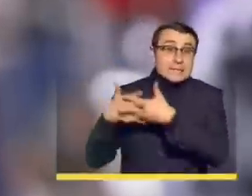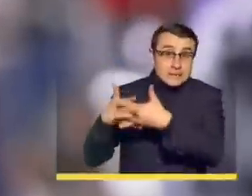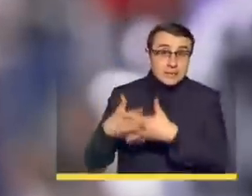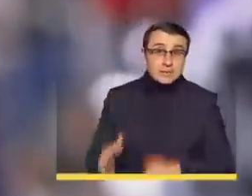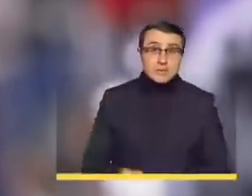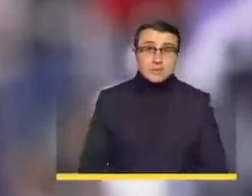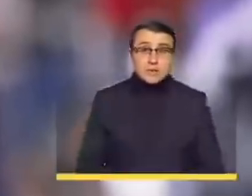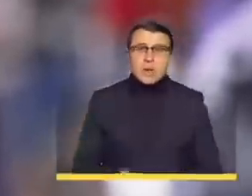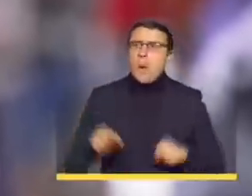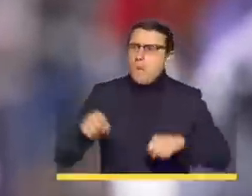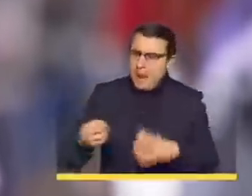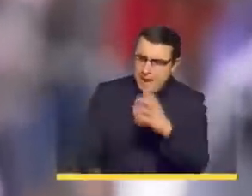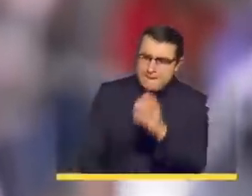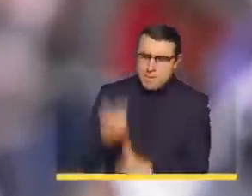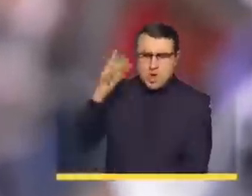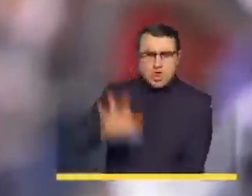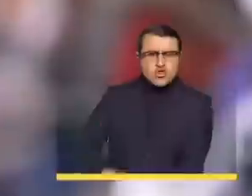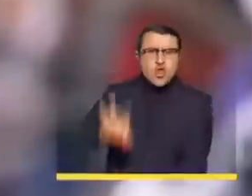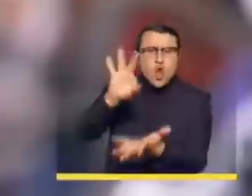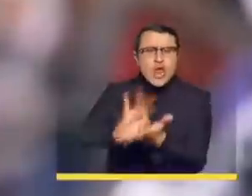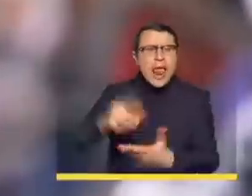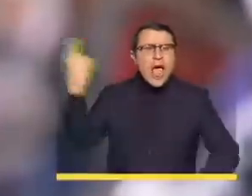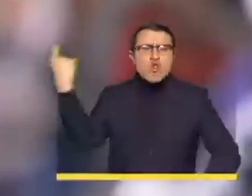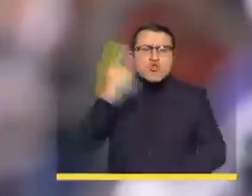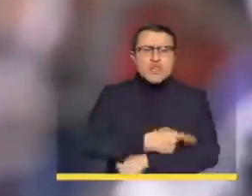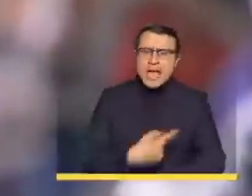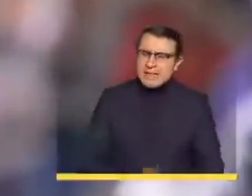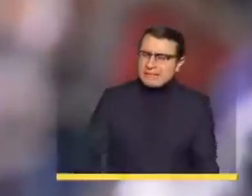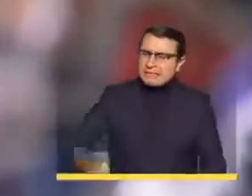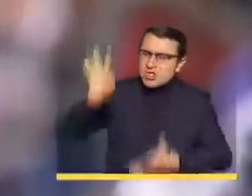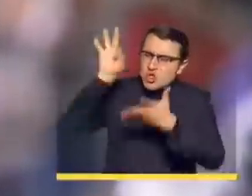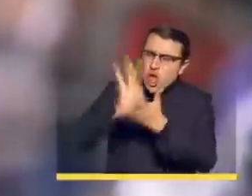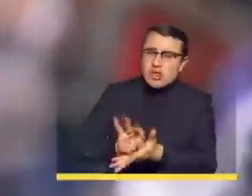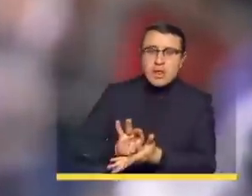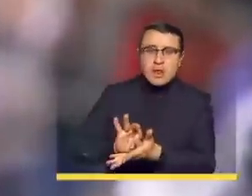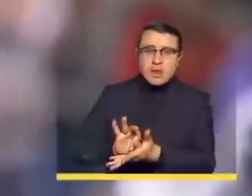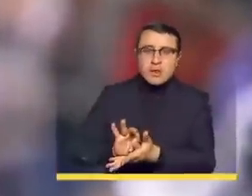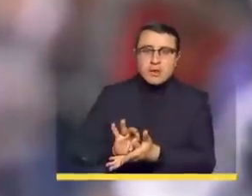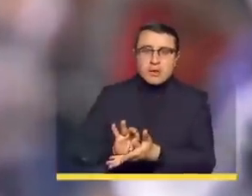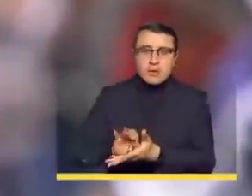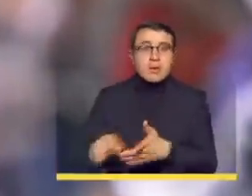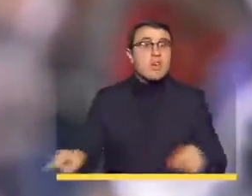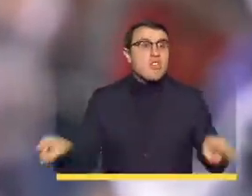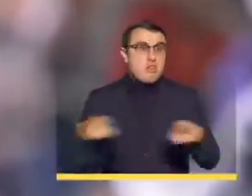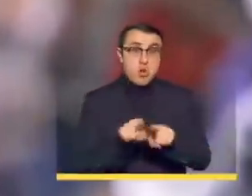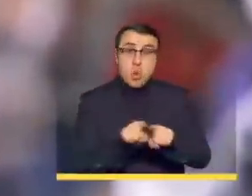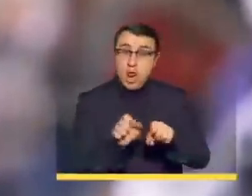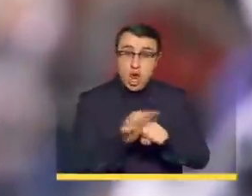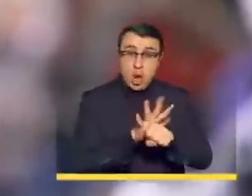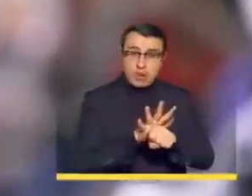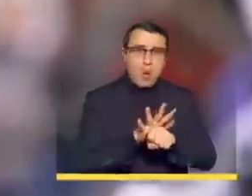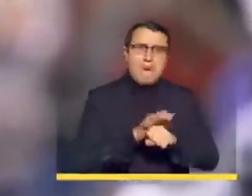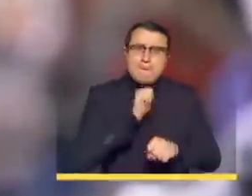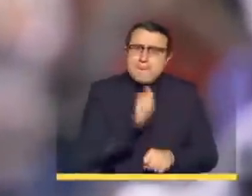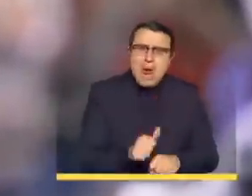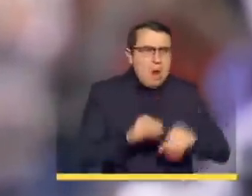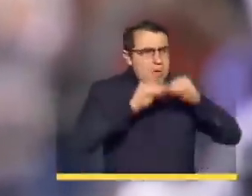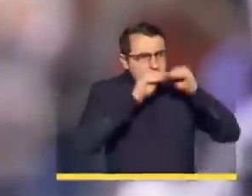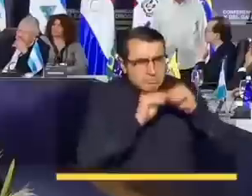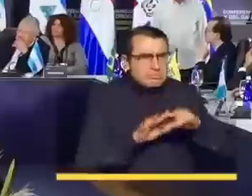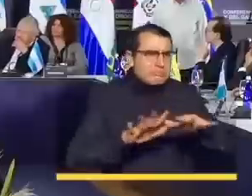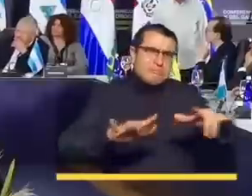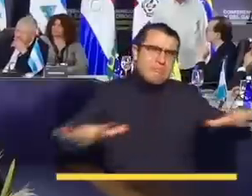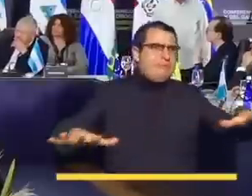producir toneladas así en un día y tendríamos una pandemia peor que el COVID, peor